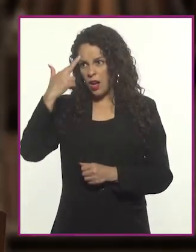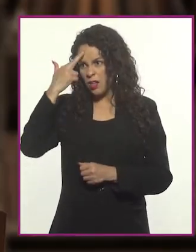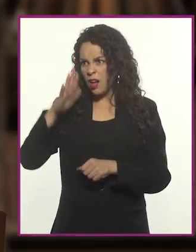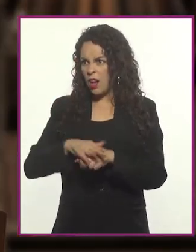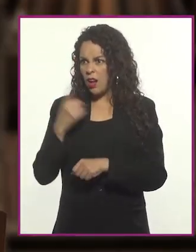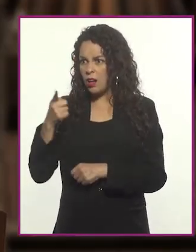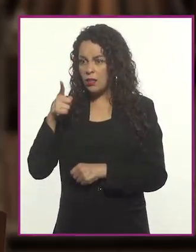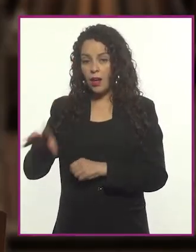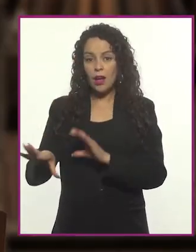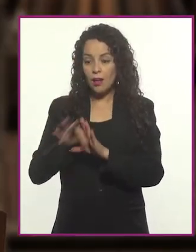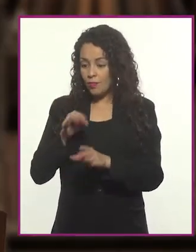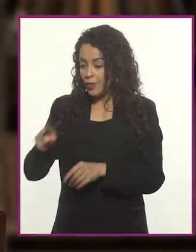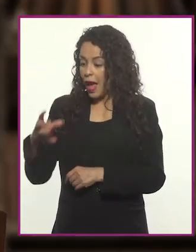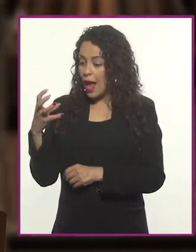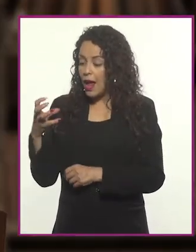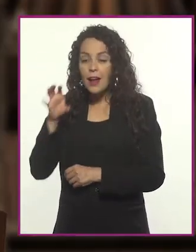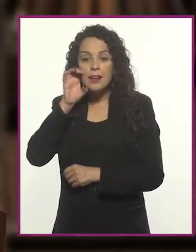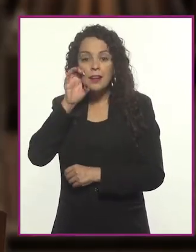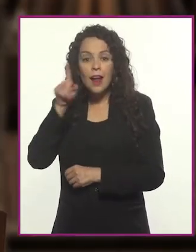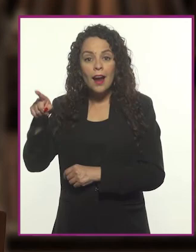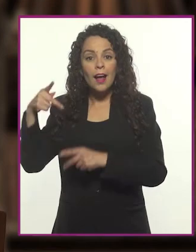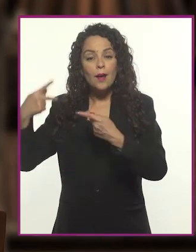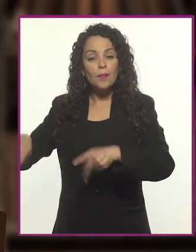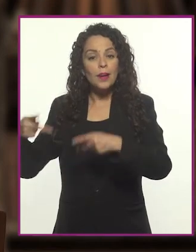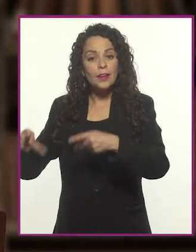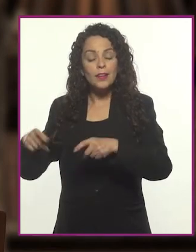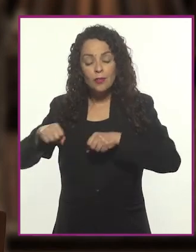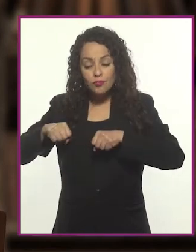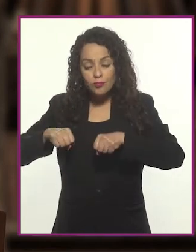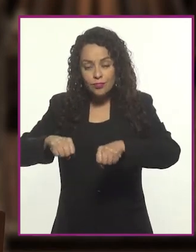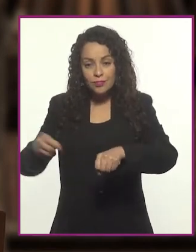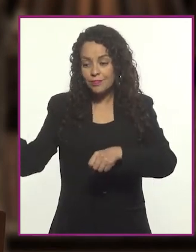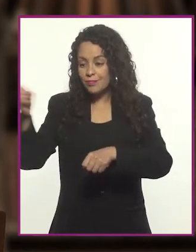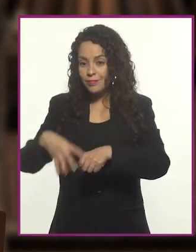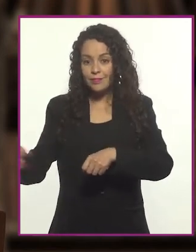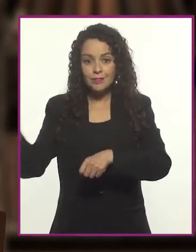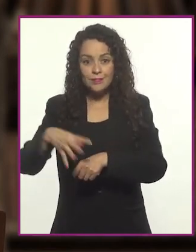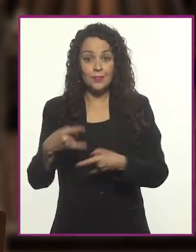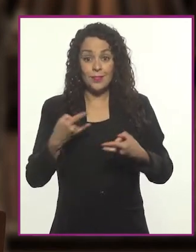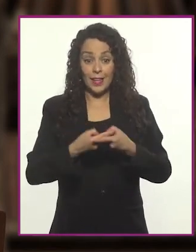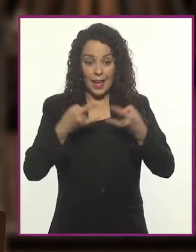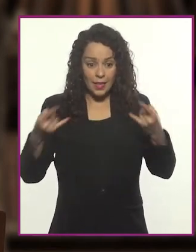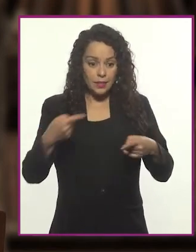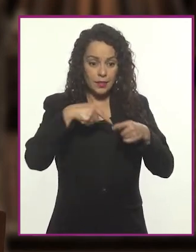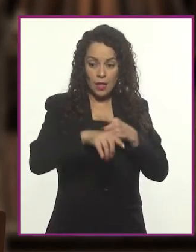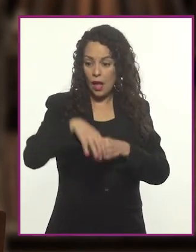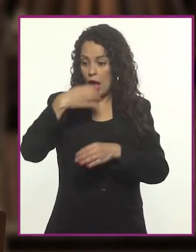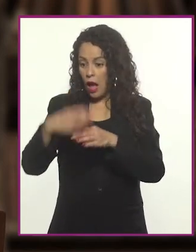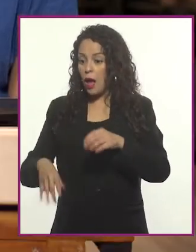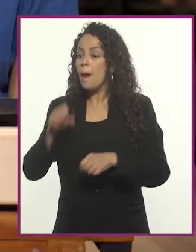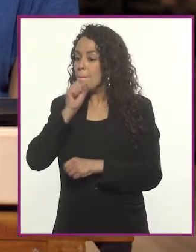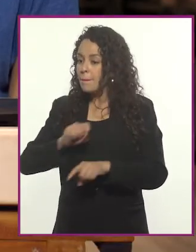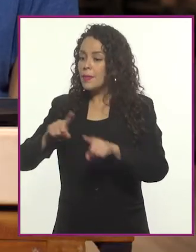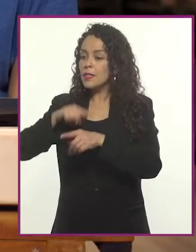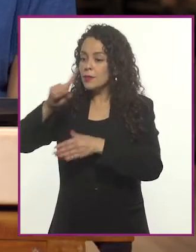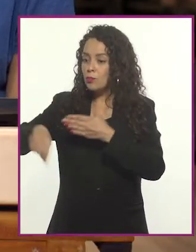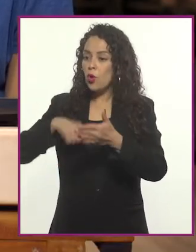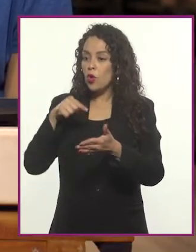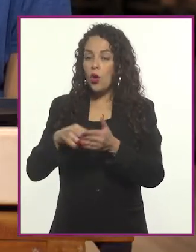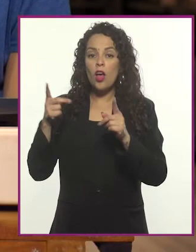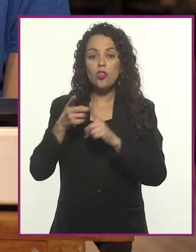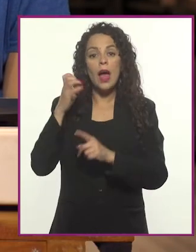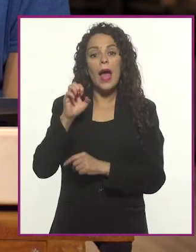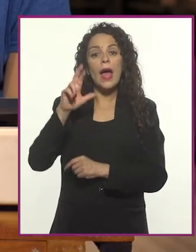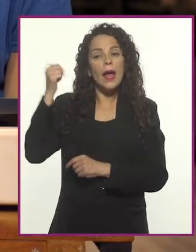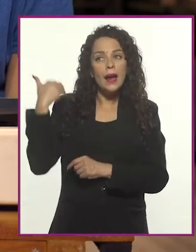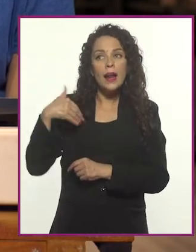al estar escogiendo naranjas en el súper. Y la historia comienza y termina en el centro comercial, en el espacio donde era el